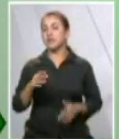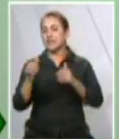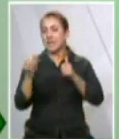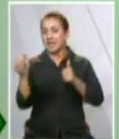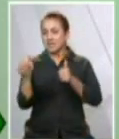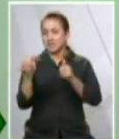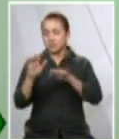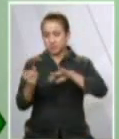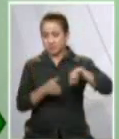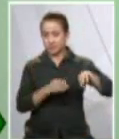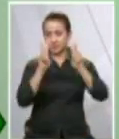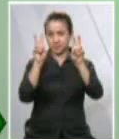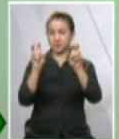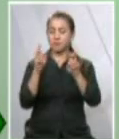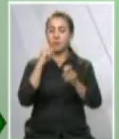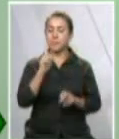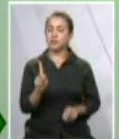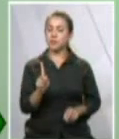se escapa un poco del tema, pero